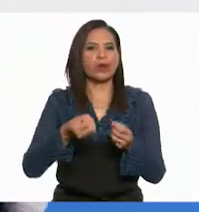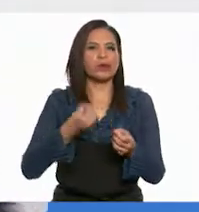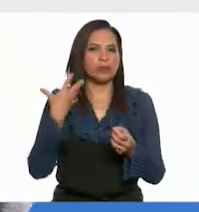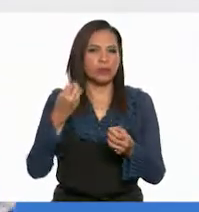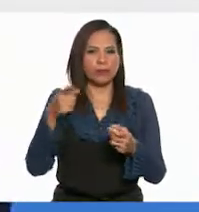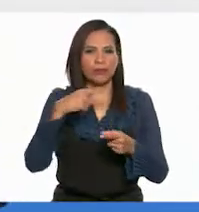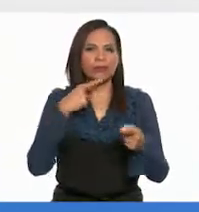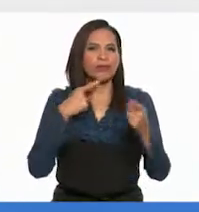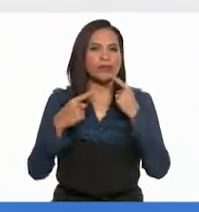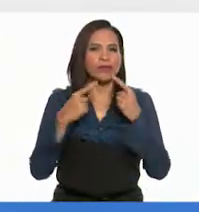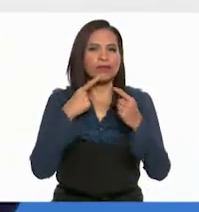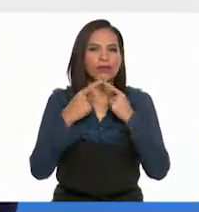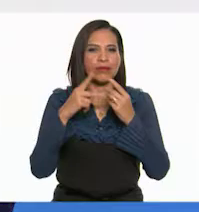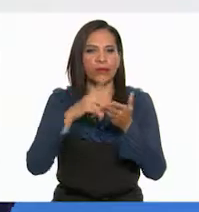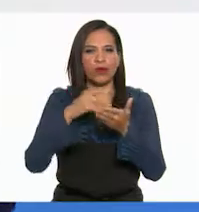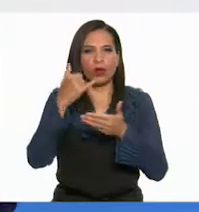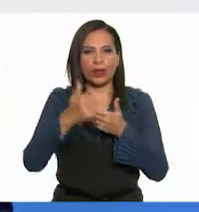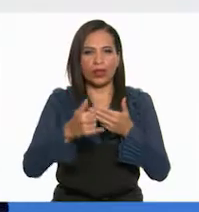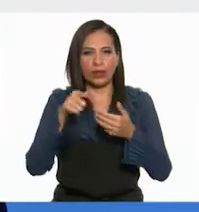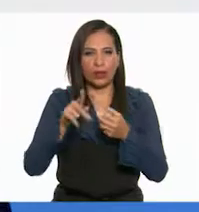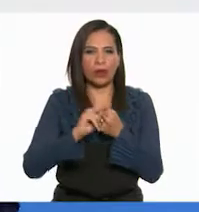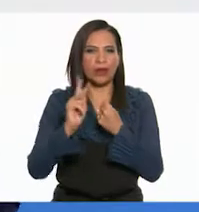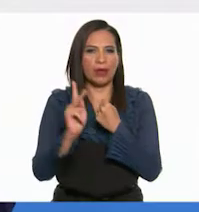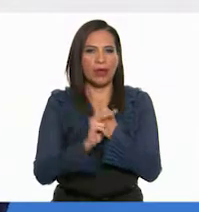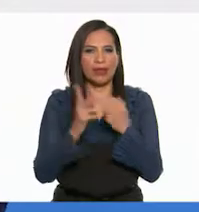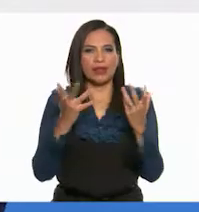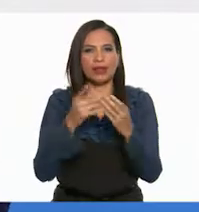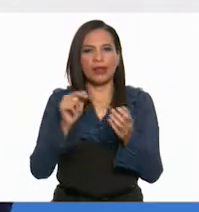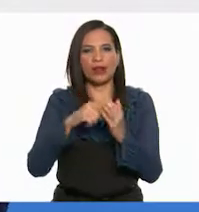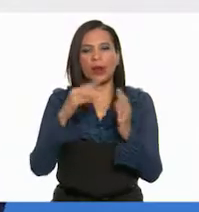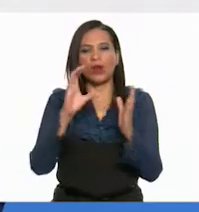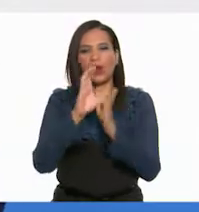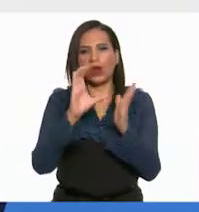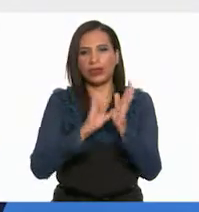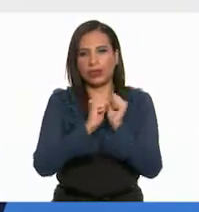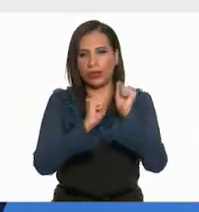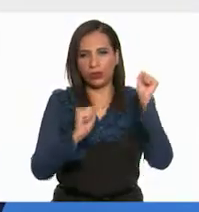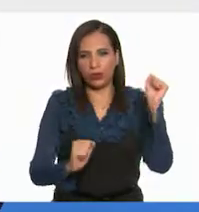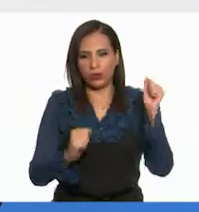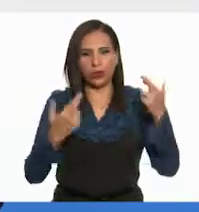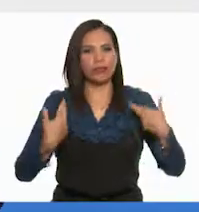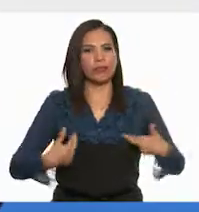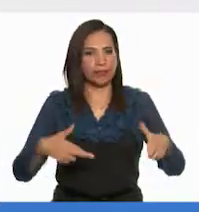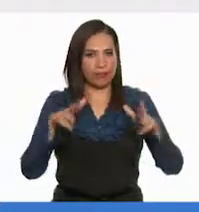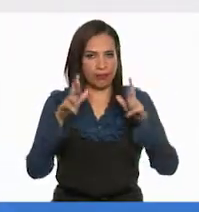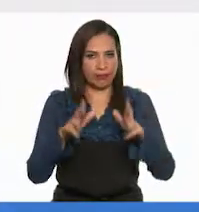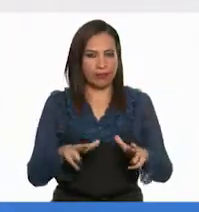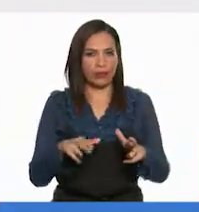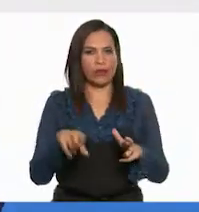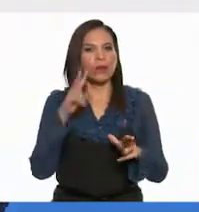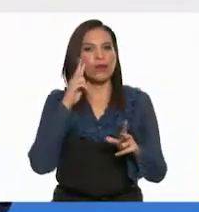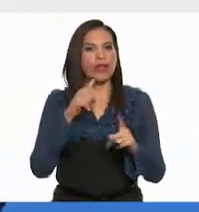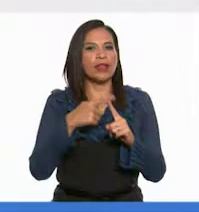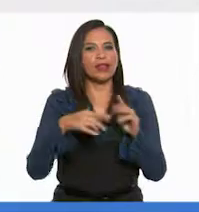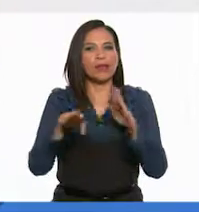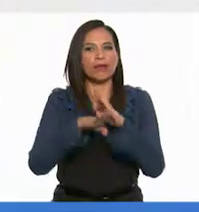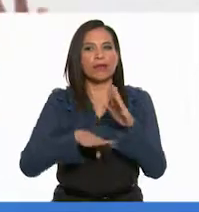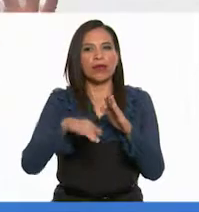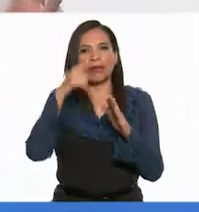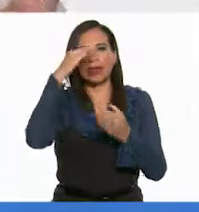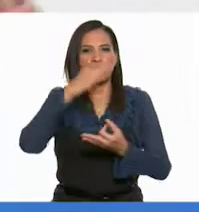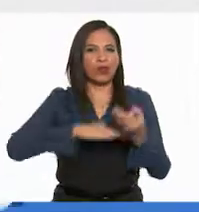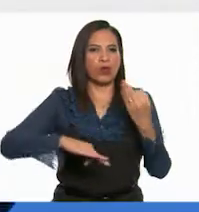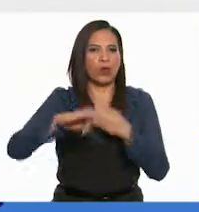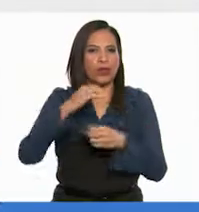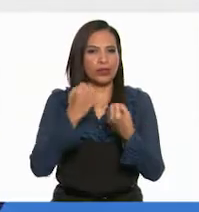para discutir el proyecto de nación y formar una constitución que nos representara y diera las bases para toda